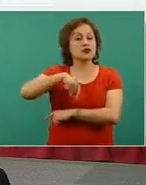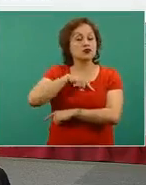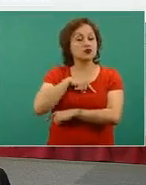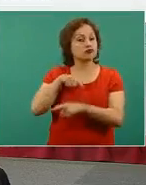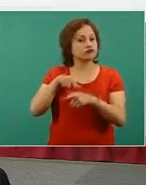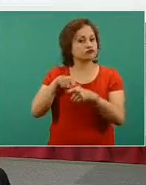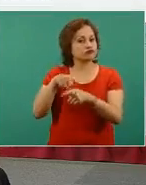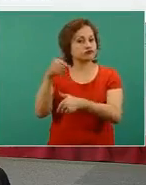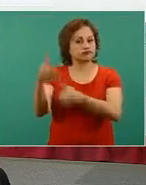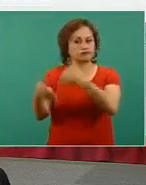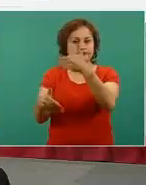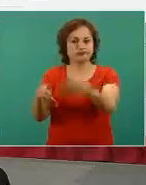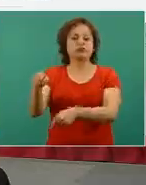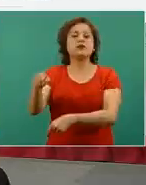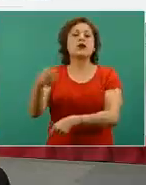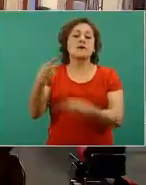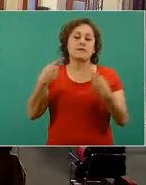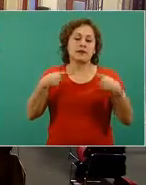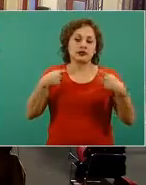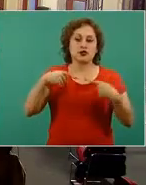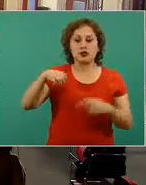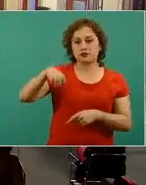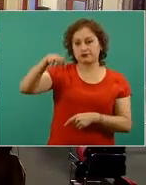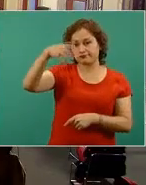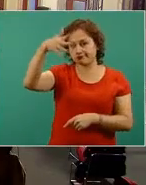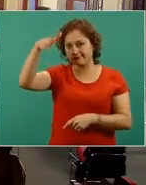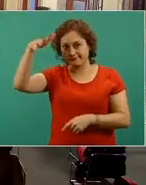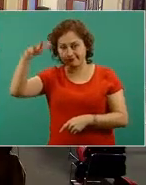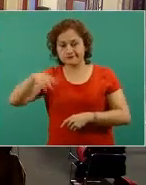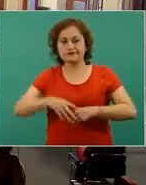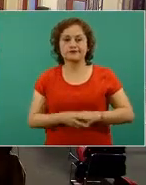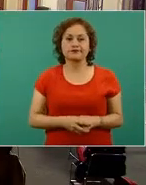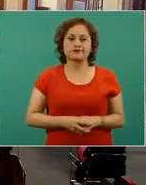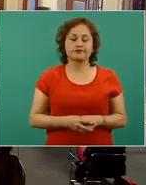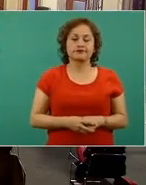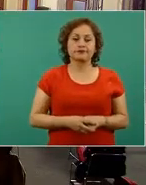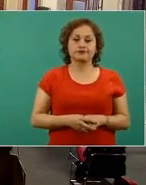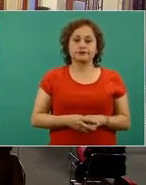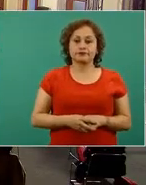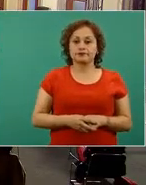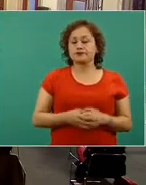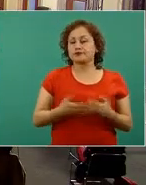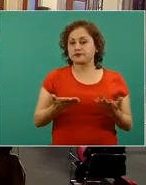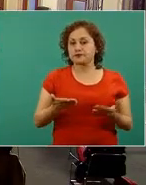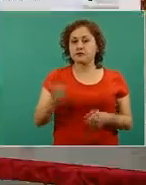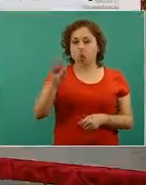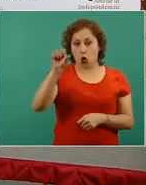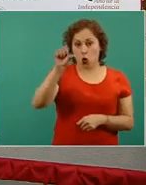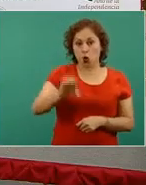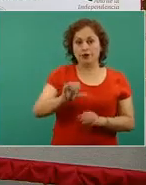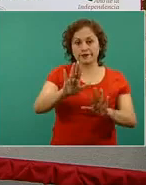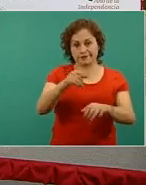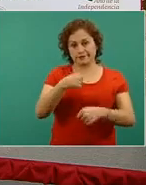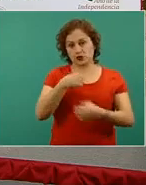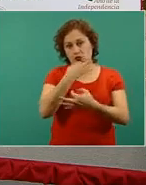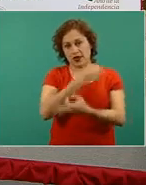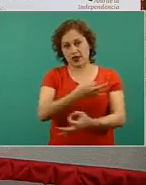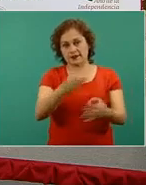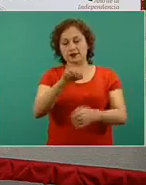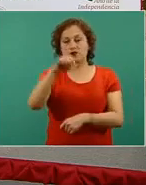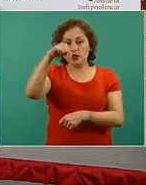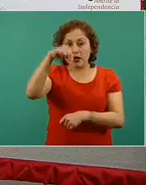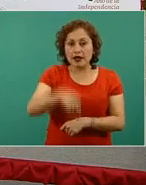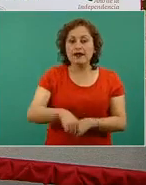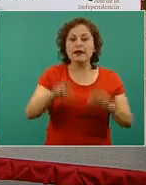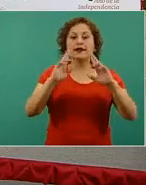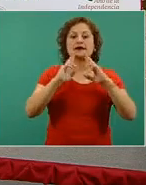a personas adultas mayores. Hoy tuvimos, aquí de una vez lo comento, la reunión que habíamos